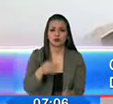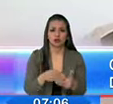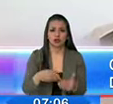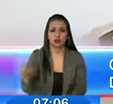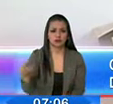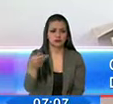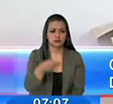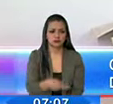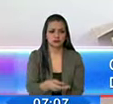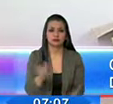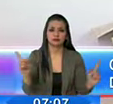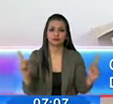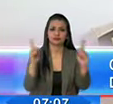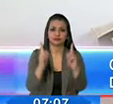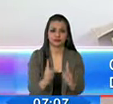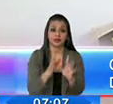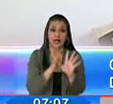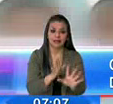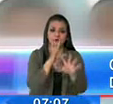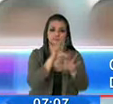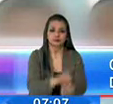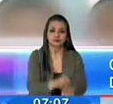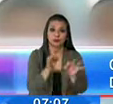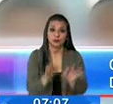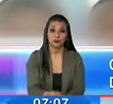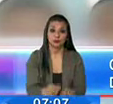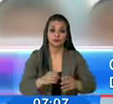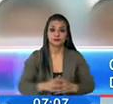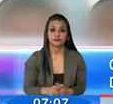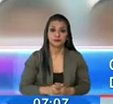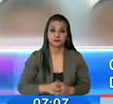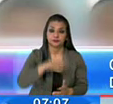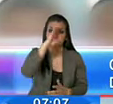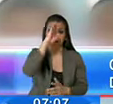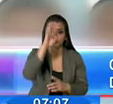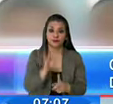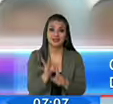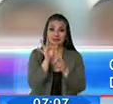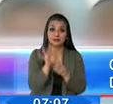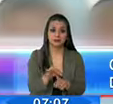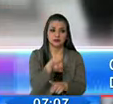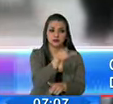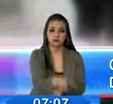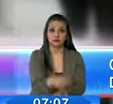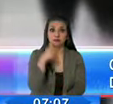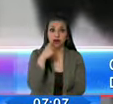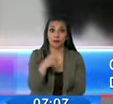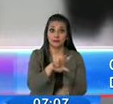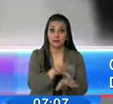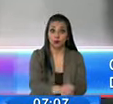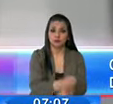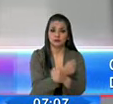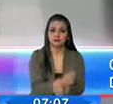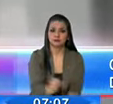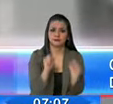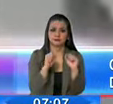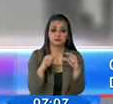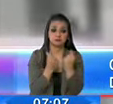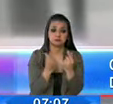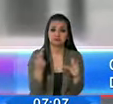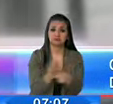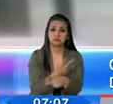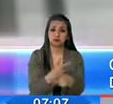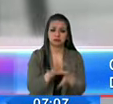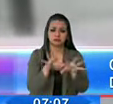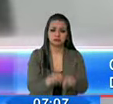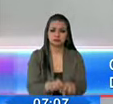manera se ejecutó la aprehensión en flagrancia. Agentes de la CIPROVAC lograron rescatar a la víctima y a desarticular esa peligrosa agrupación